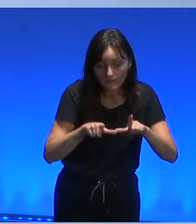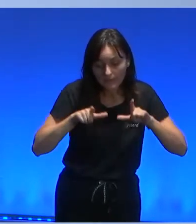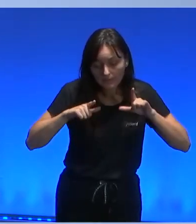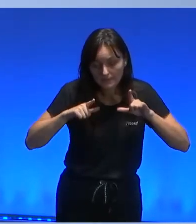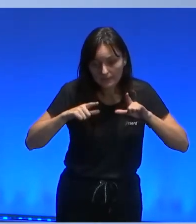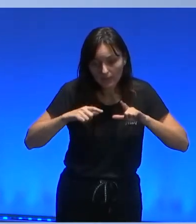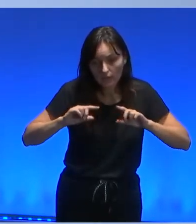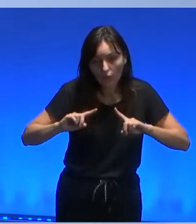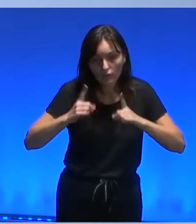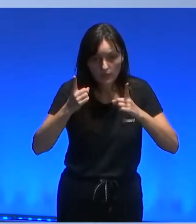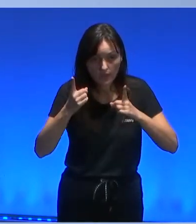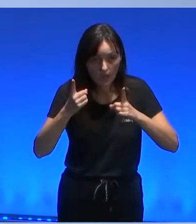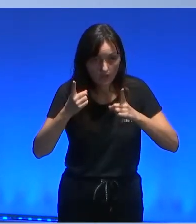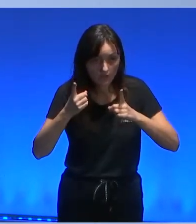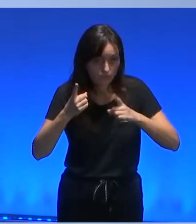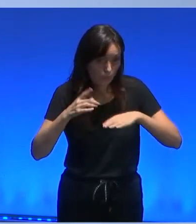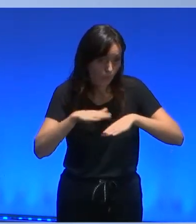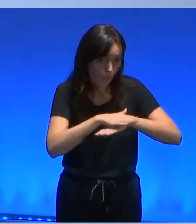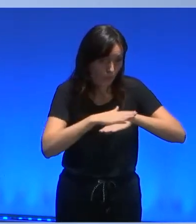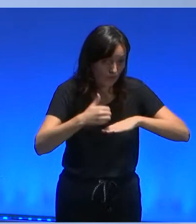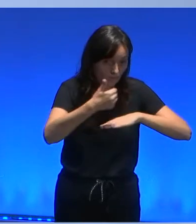los jefes de gobierno del mundo,